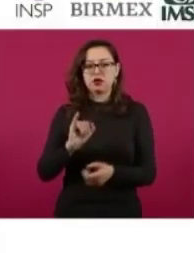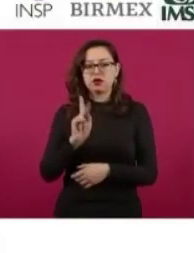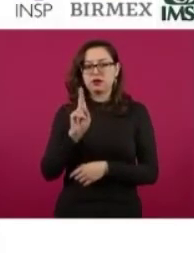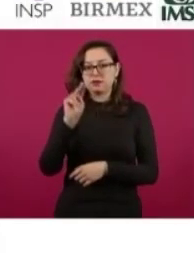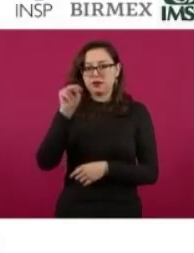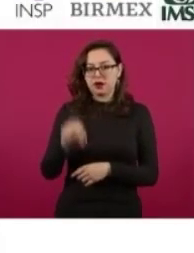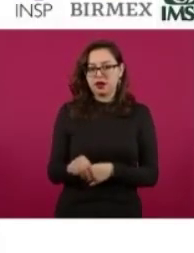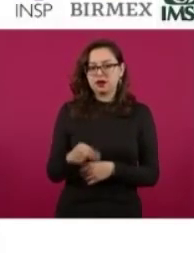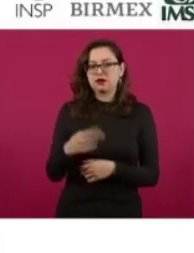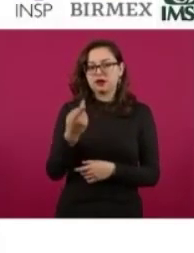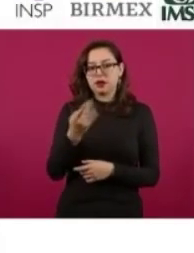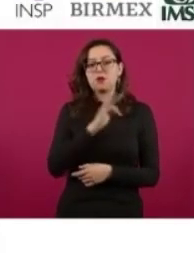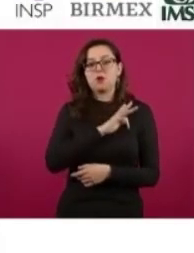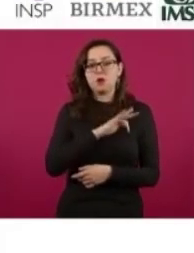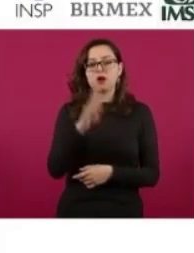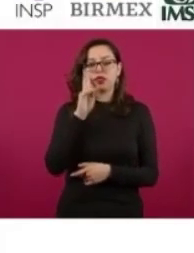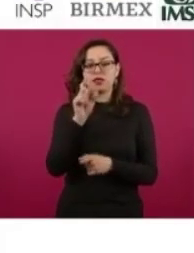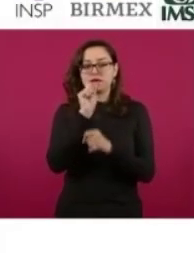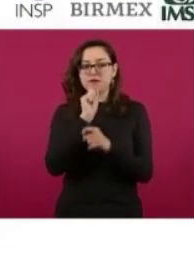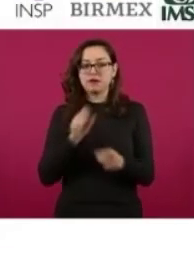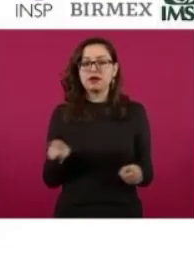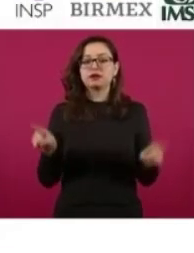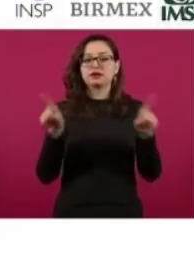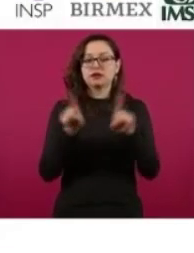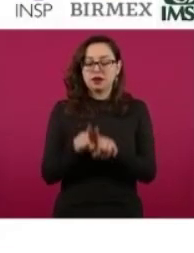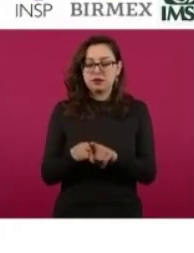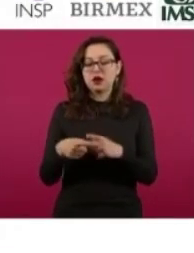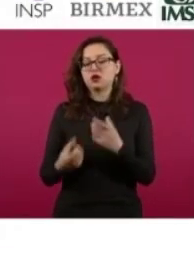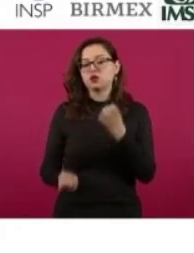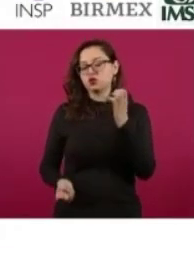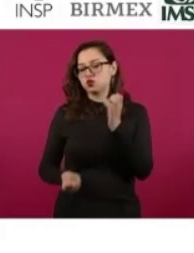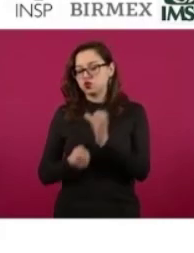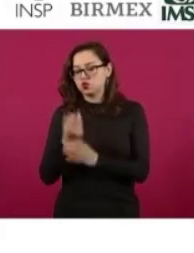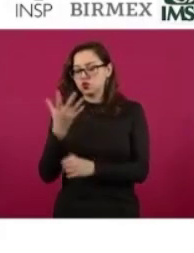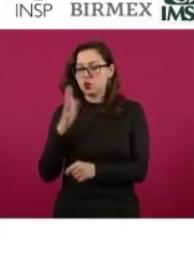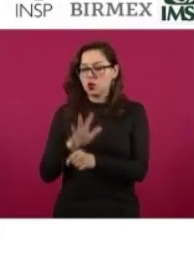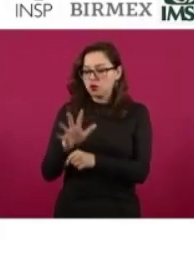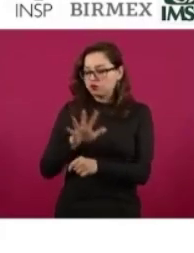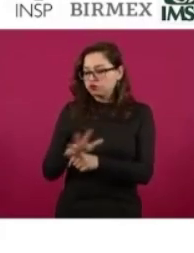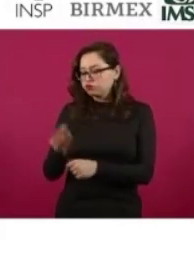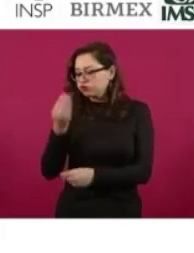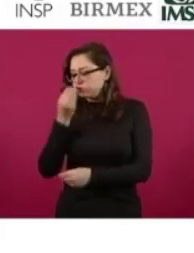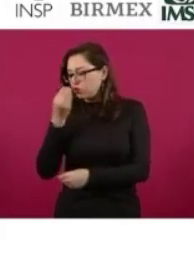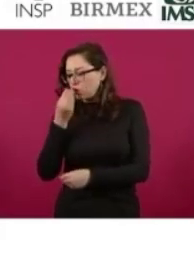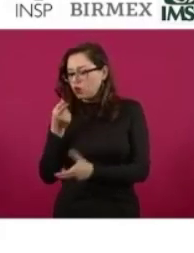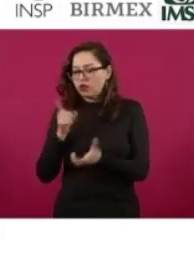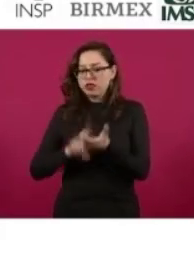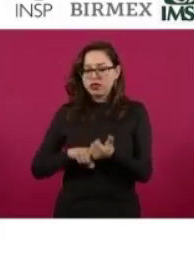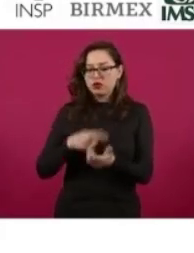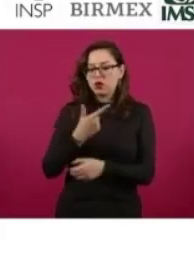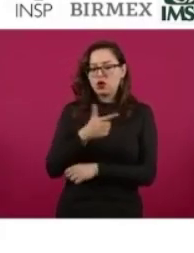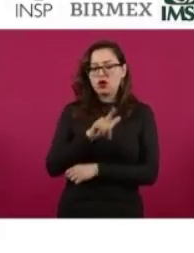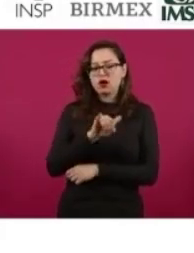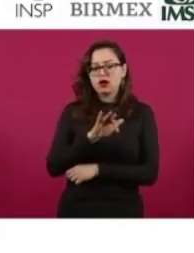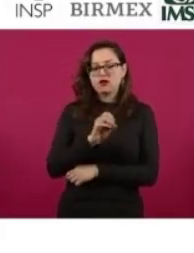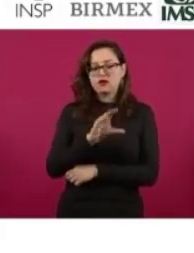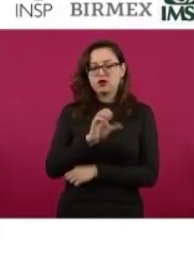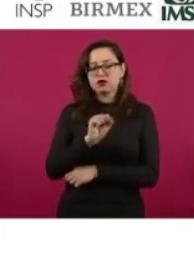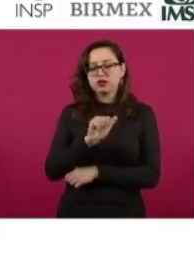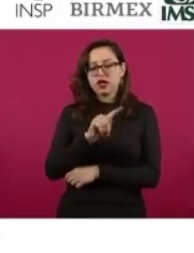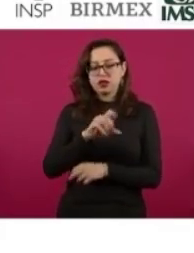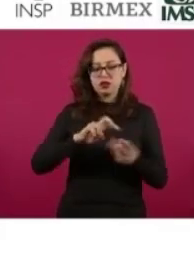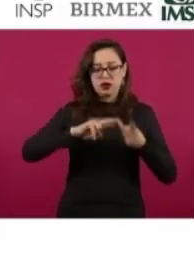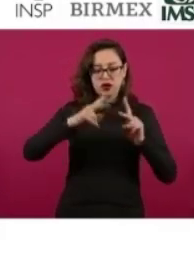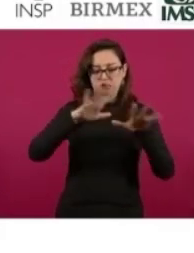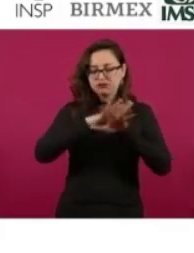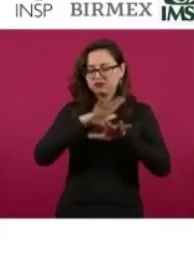están trabajando y generando soluciones tecnológicas para la producción autosuficiente de alimentos libres de glifosato, de transgénicos y de